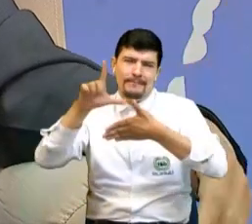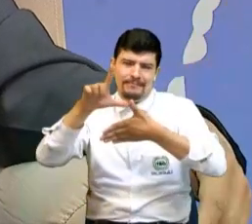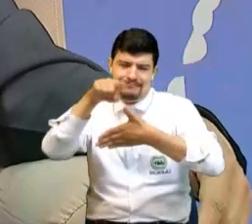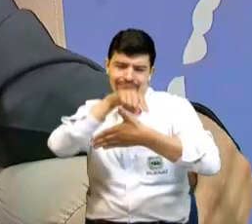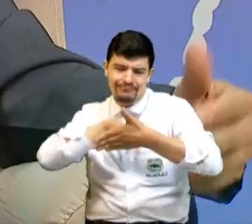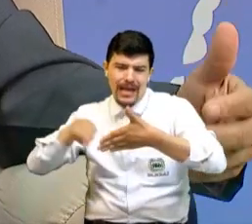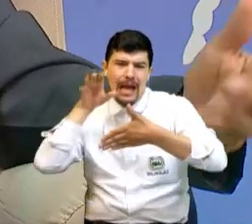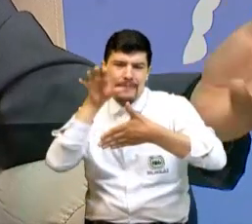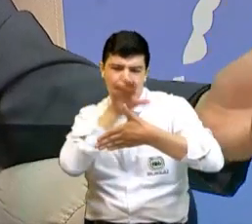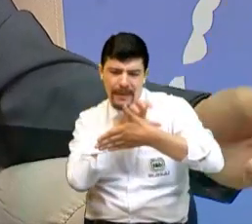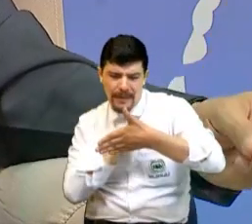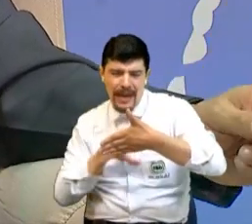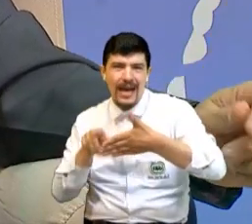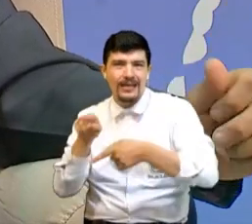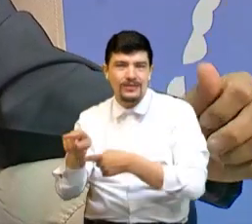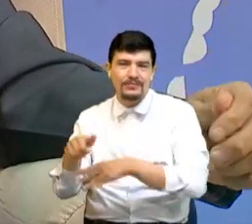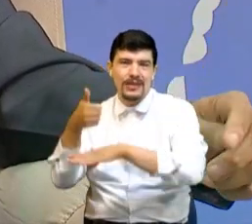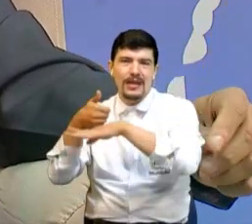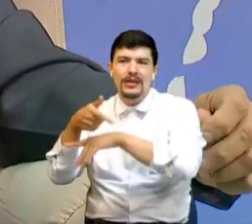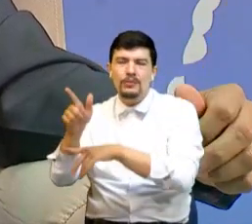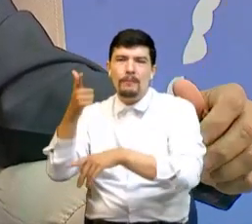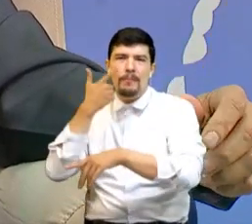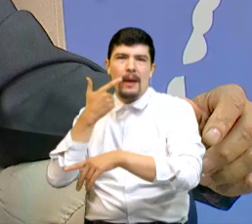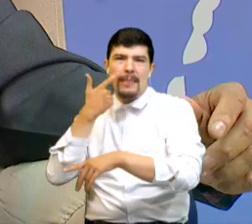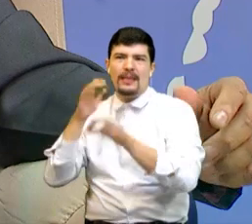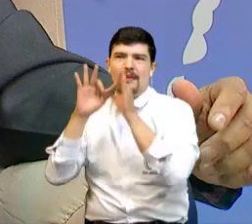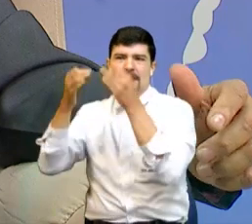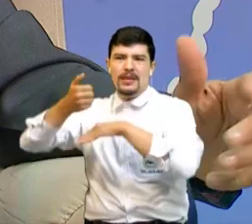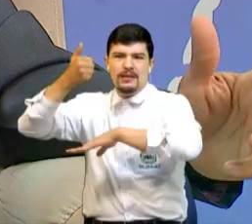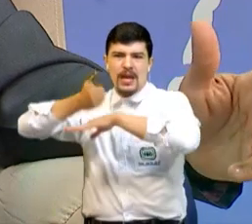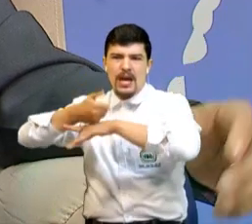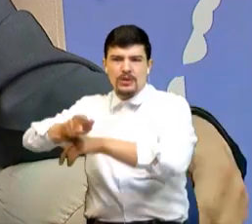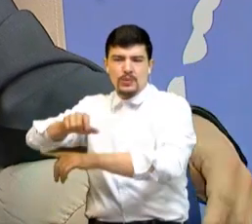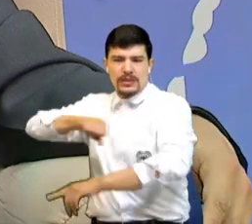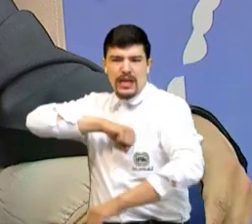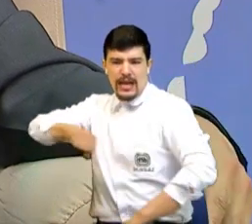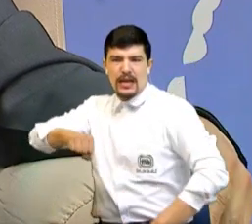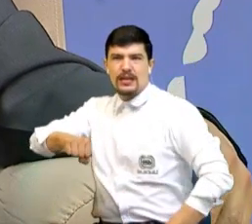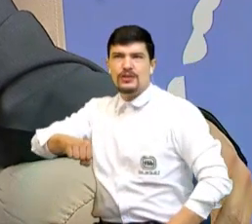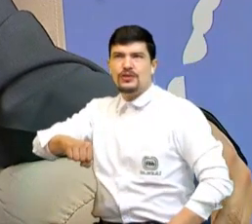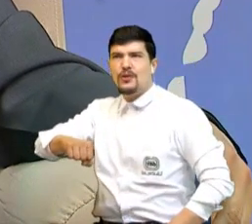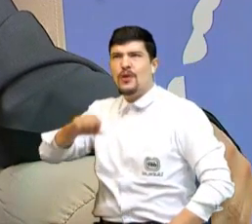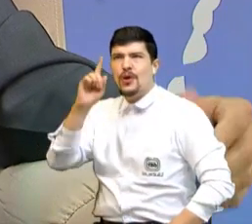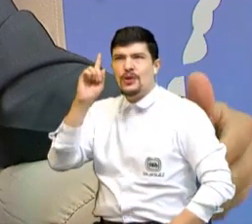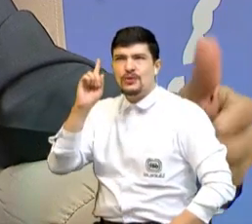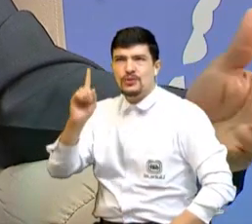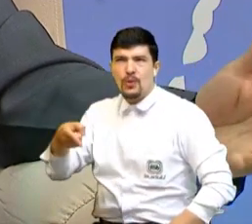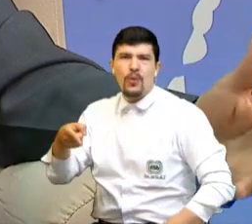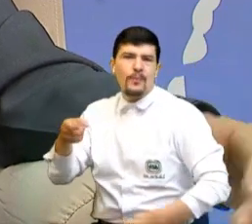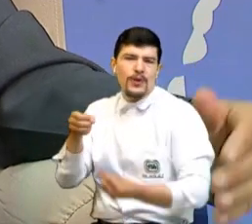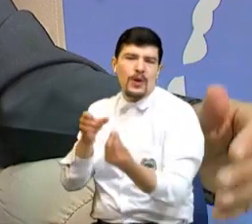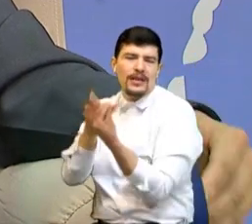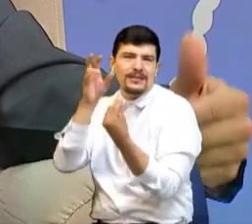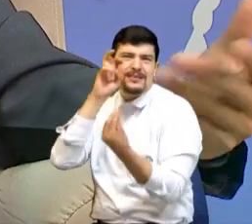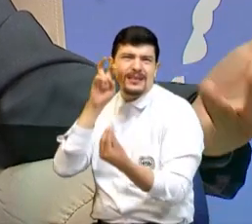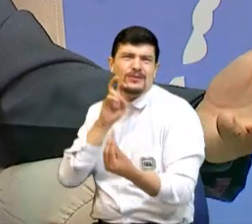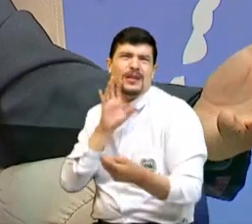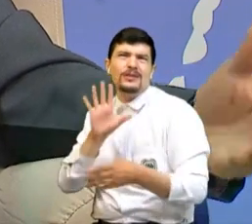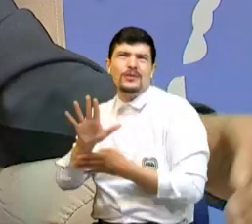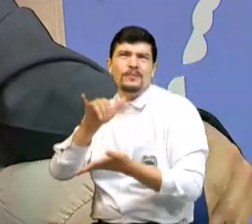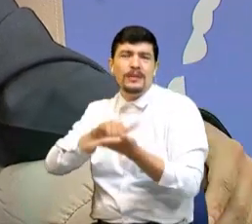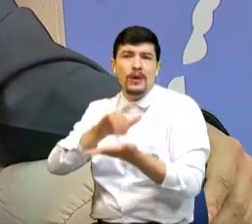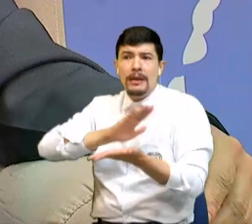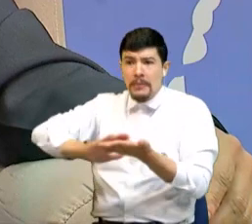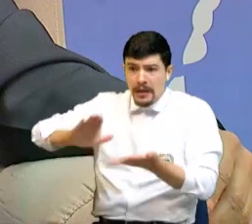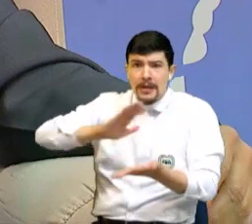otrora el pater familia ejercía ese derecho de pernada, ese derecho de abusar sexualmente y